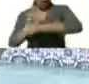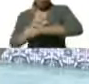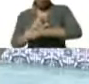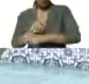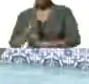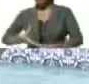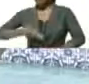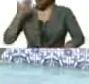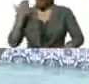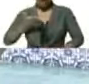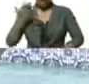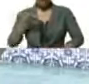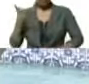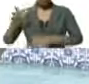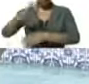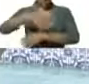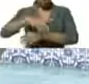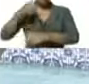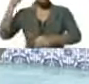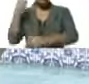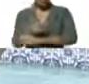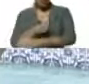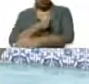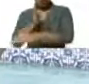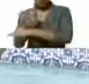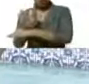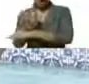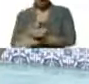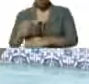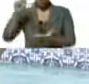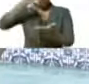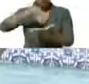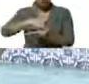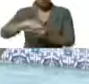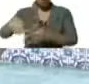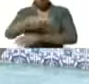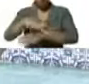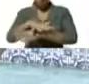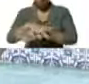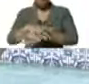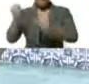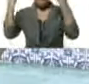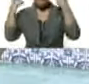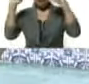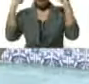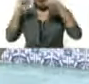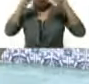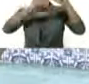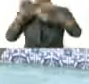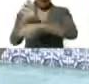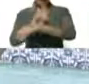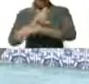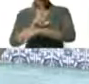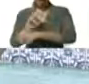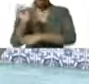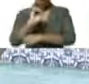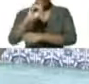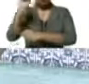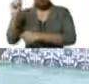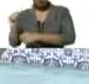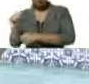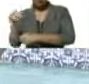muy importante, todos deben acudir a los centros donde se está practicando la prueba rápida o también